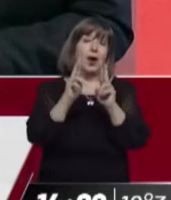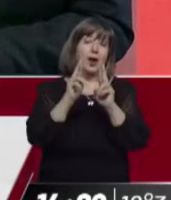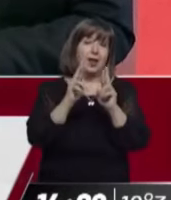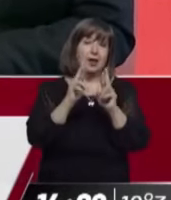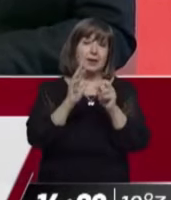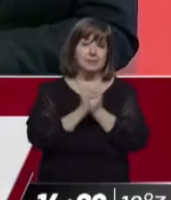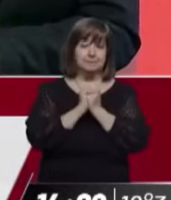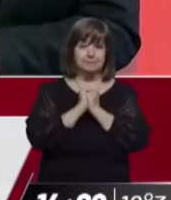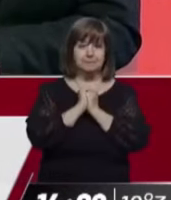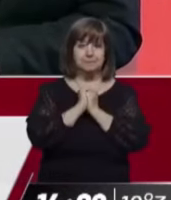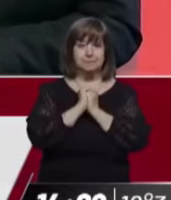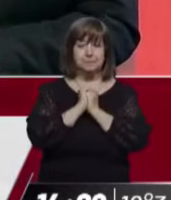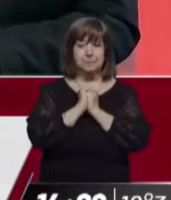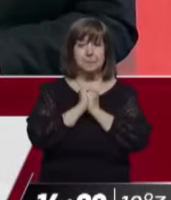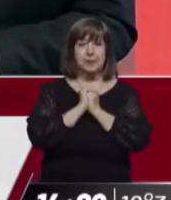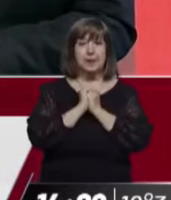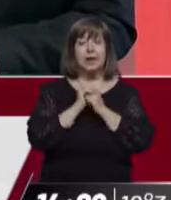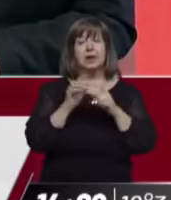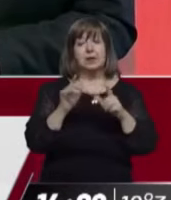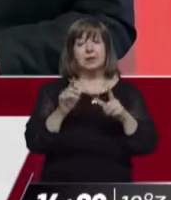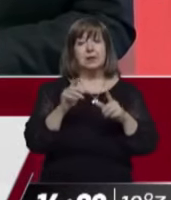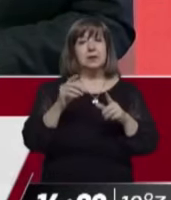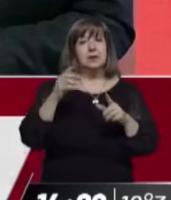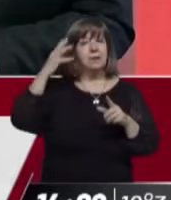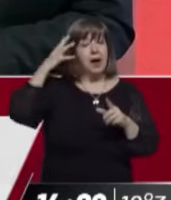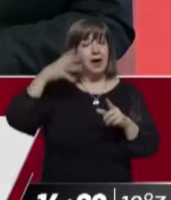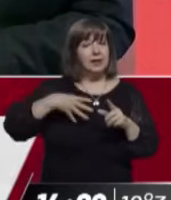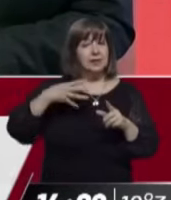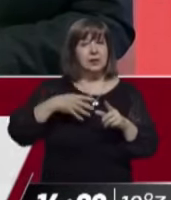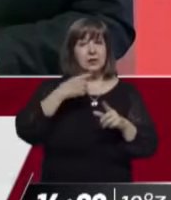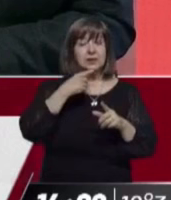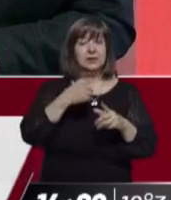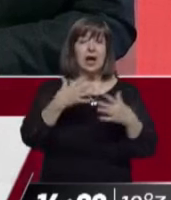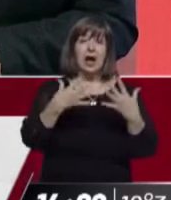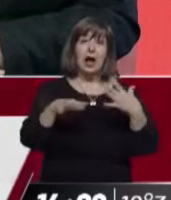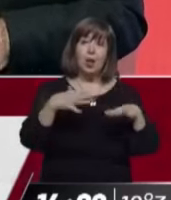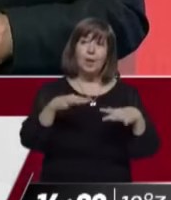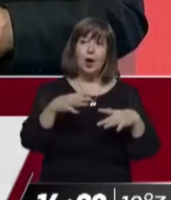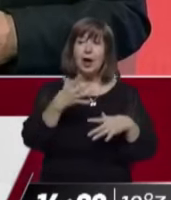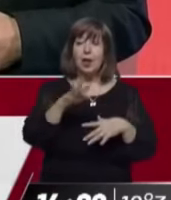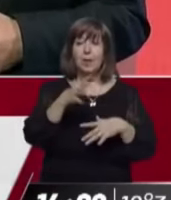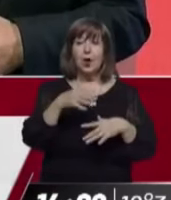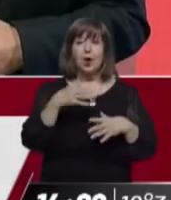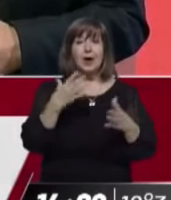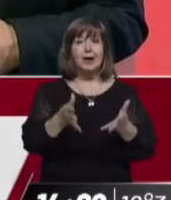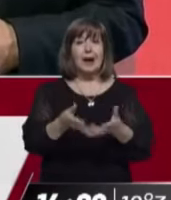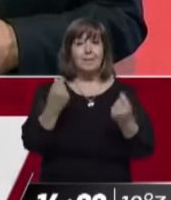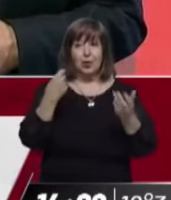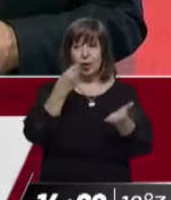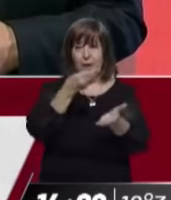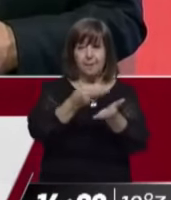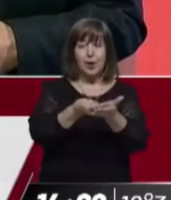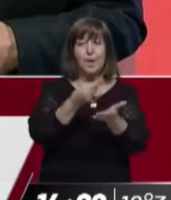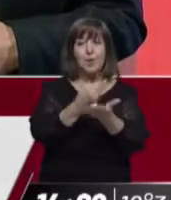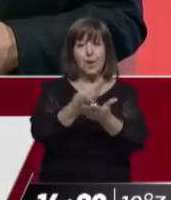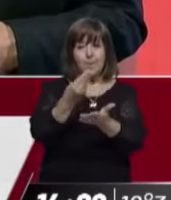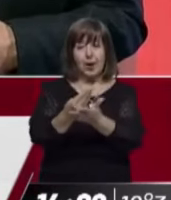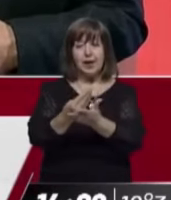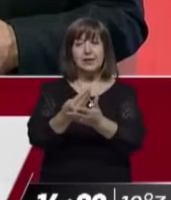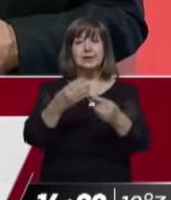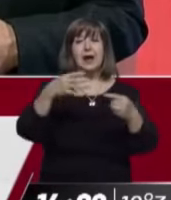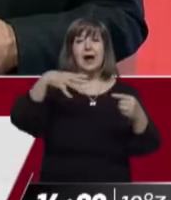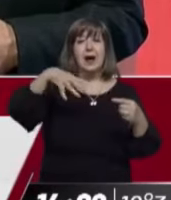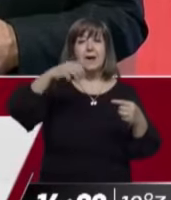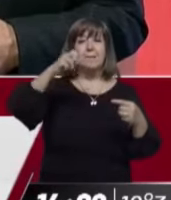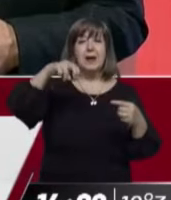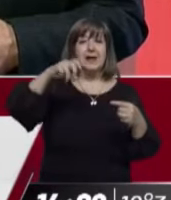oportunidad. No, iba a decirte, se habrán apurado también en proponer a García